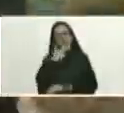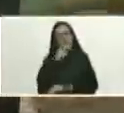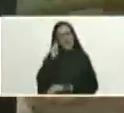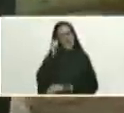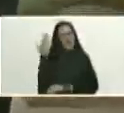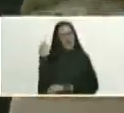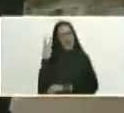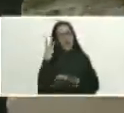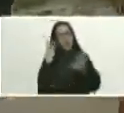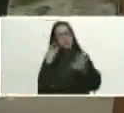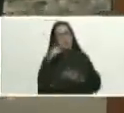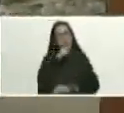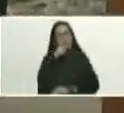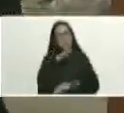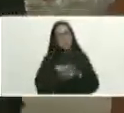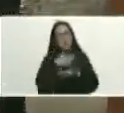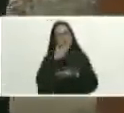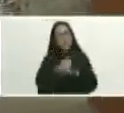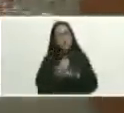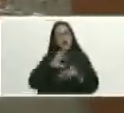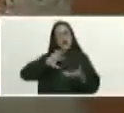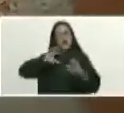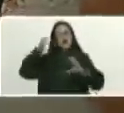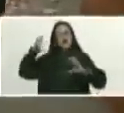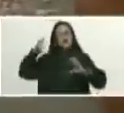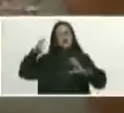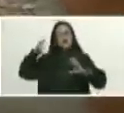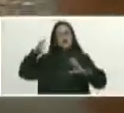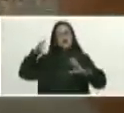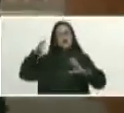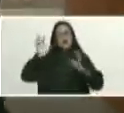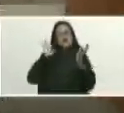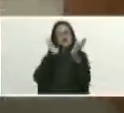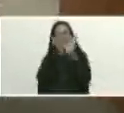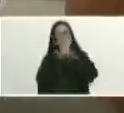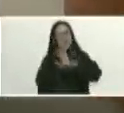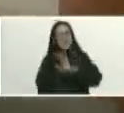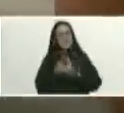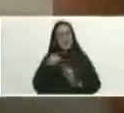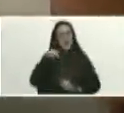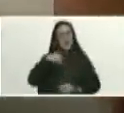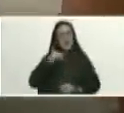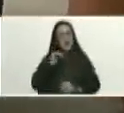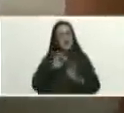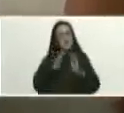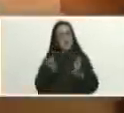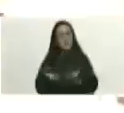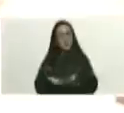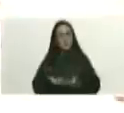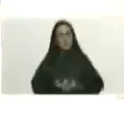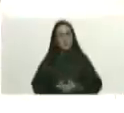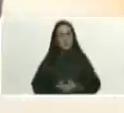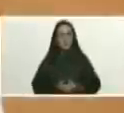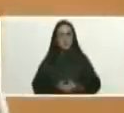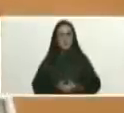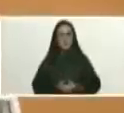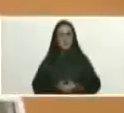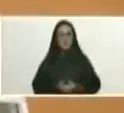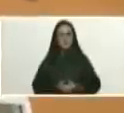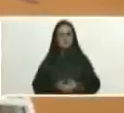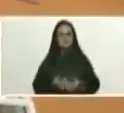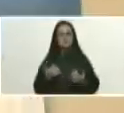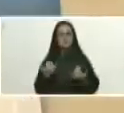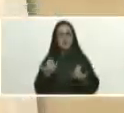octubre, producto de la crisis climática que vive el mundo entero, se presentó